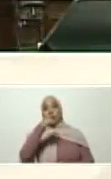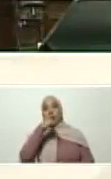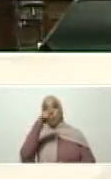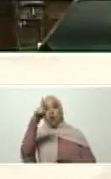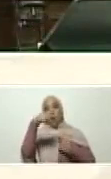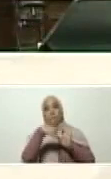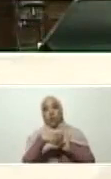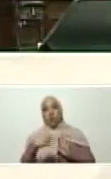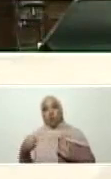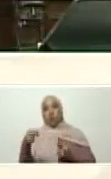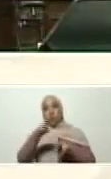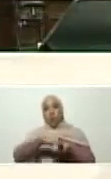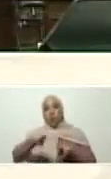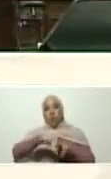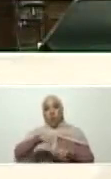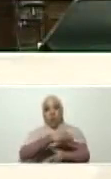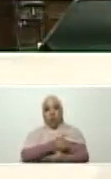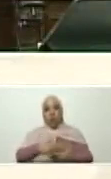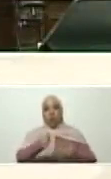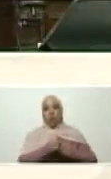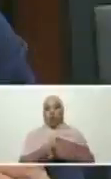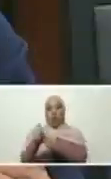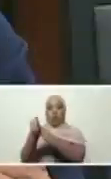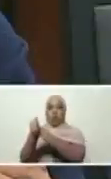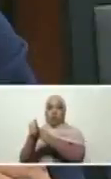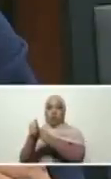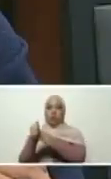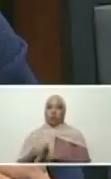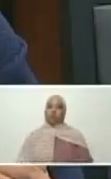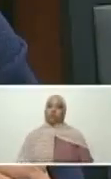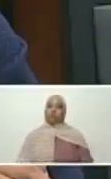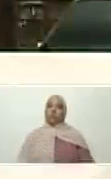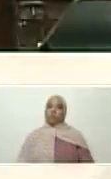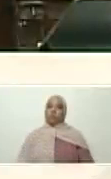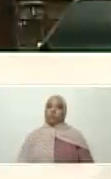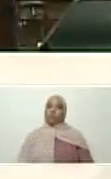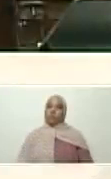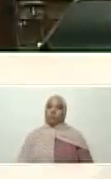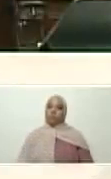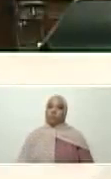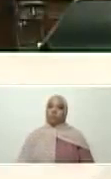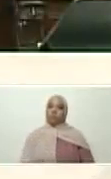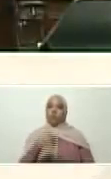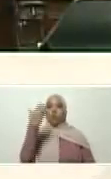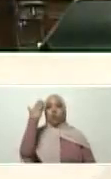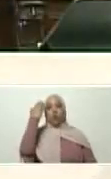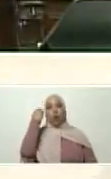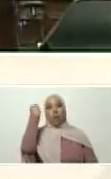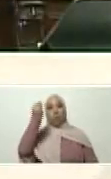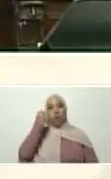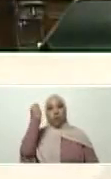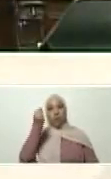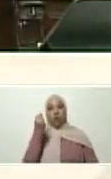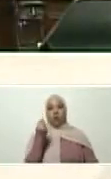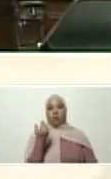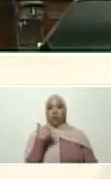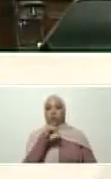millones de líderes y lideresas que hay. Y ustedes tienen que pensar eso, lo